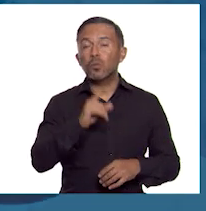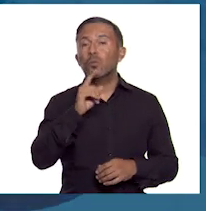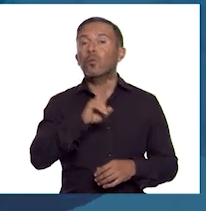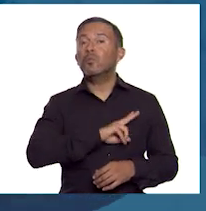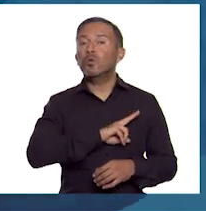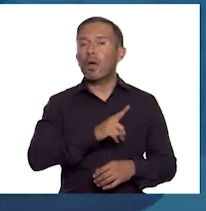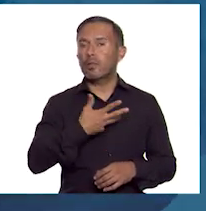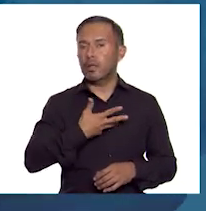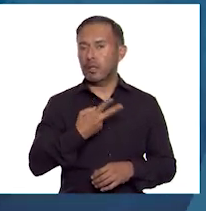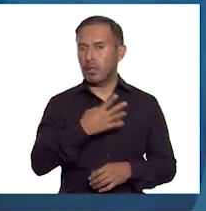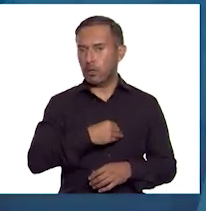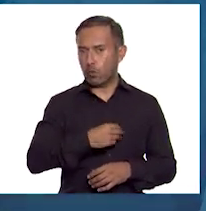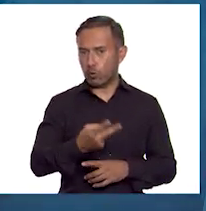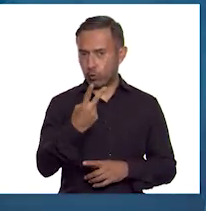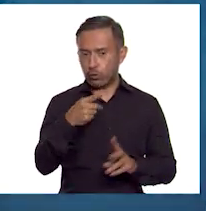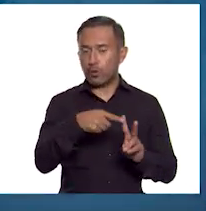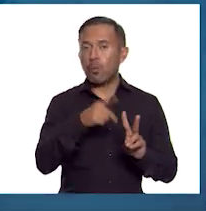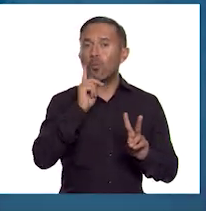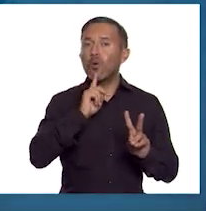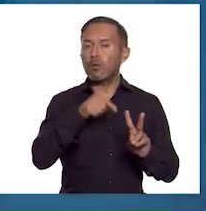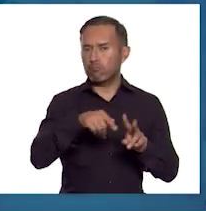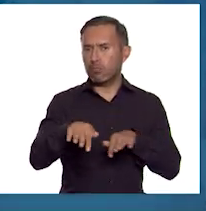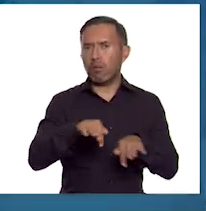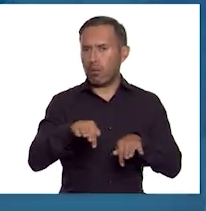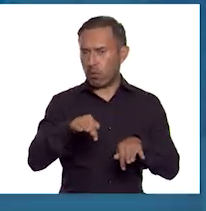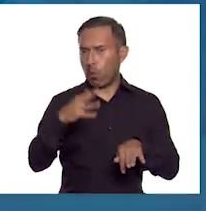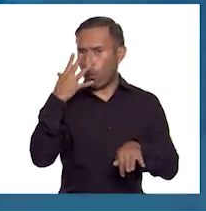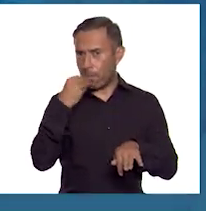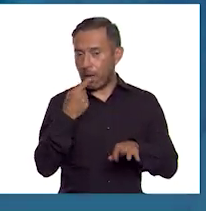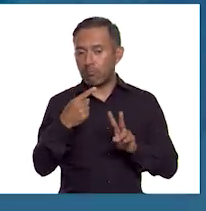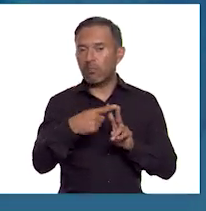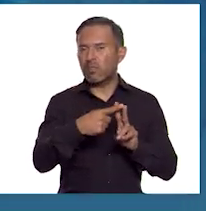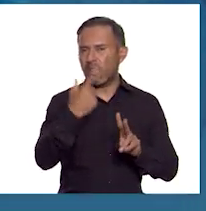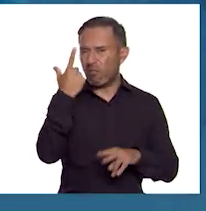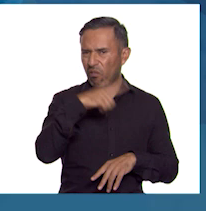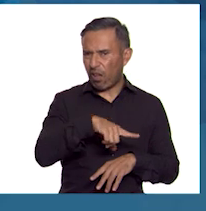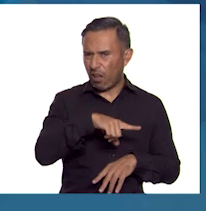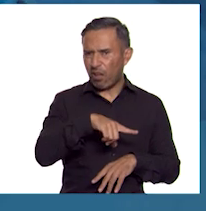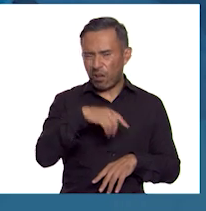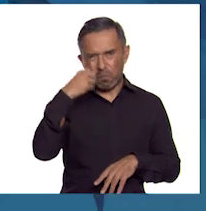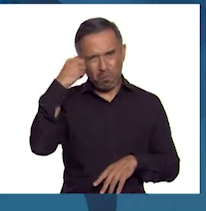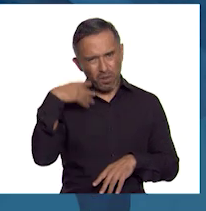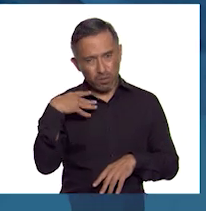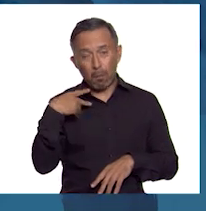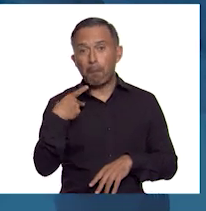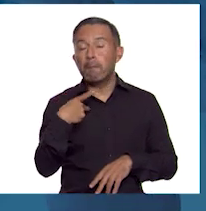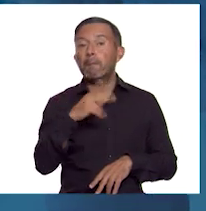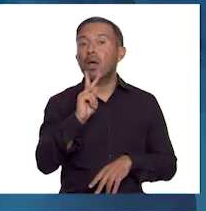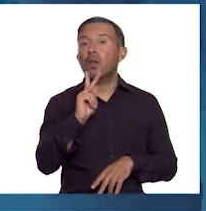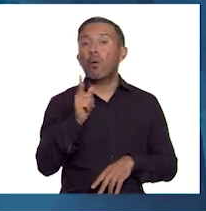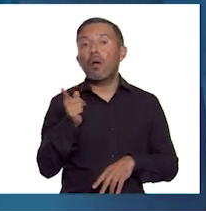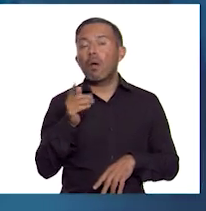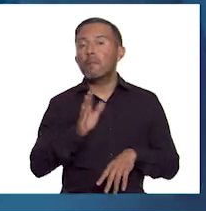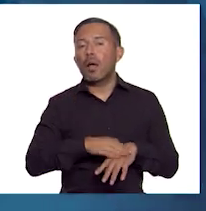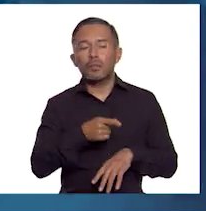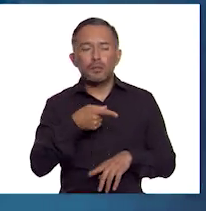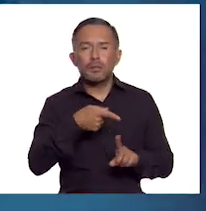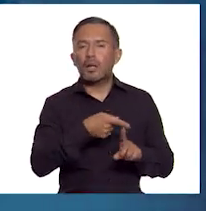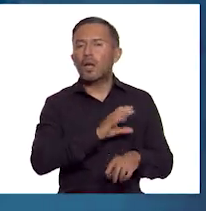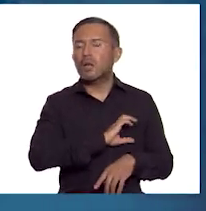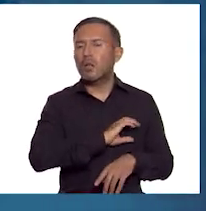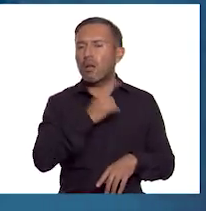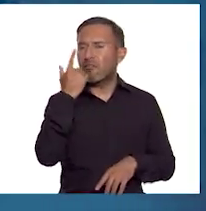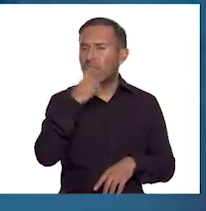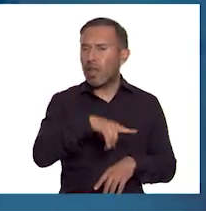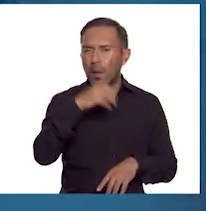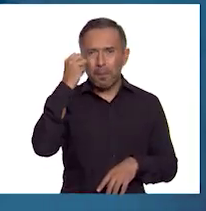hijas, una trabajadora y guapa, y la otra fea y perezosa. Ella, sin embargo, quería mucho más a la fea y perezosa porque